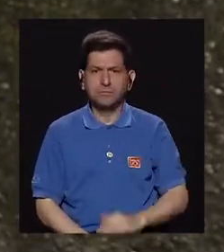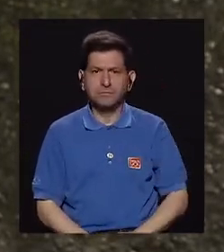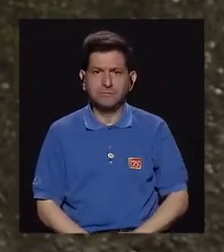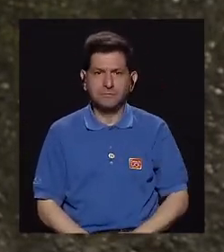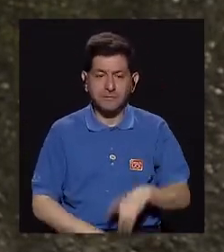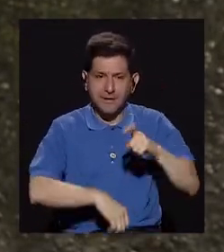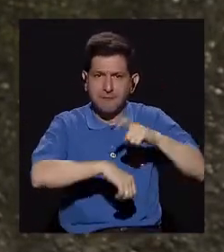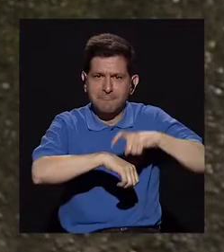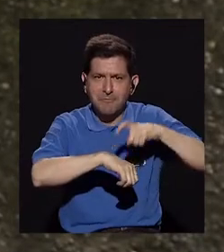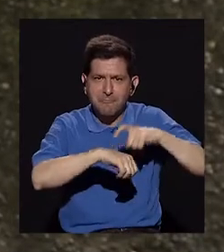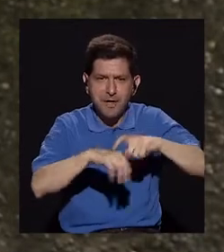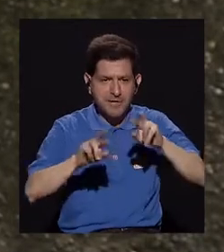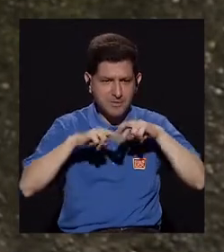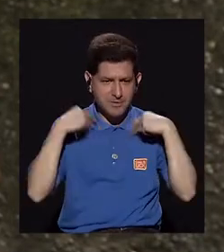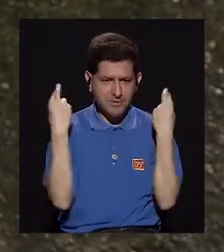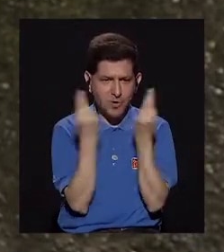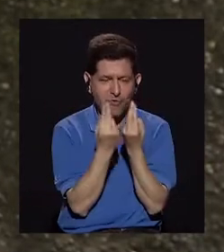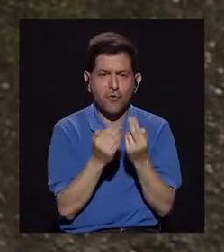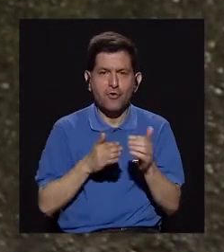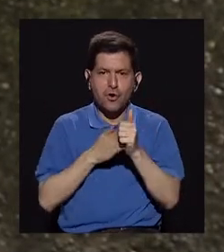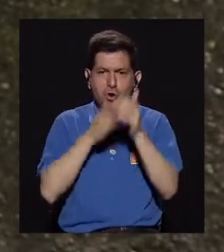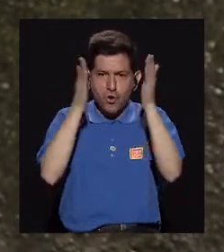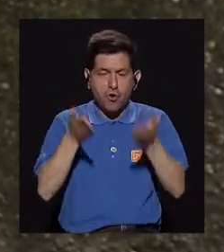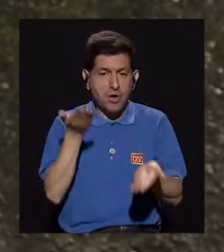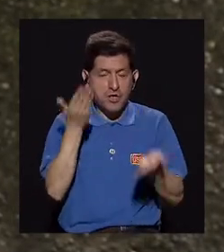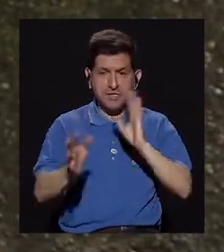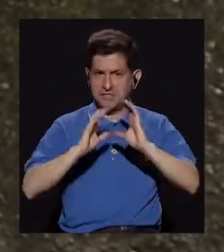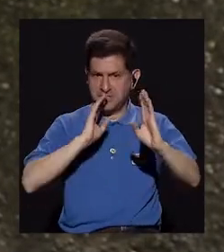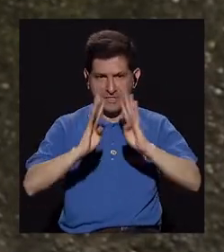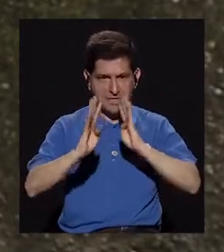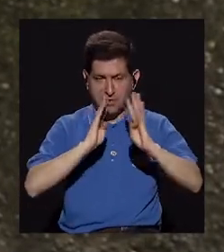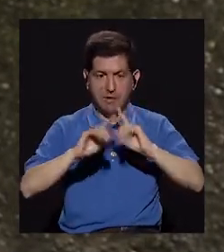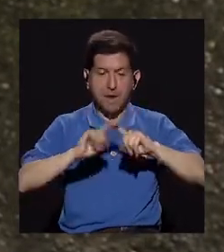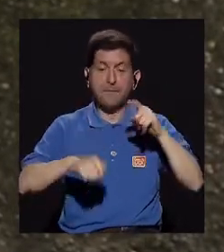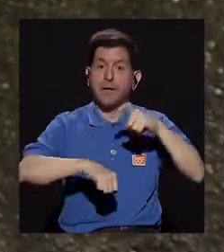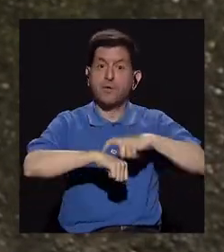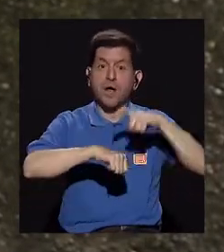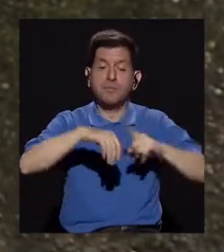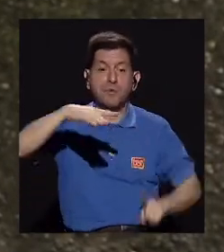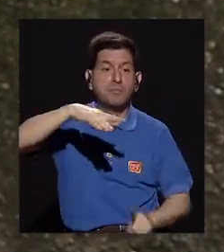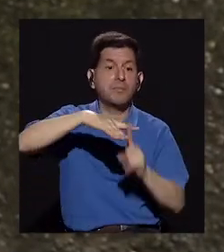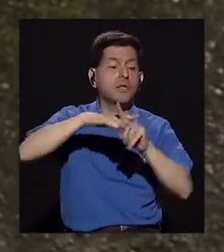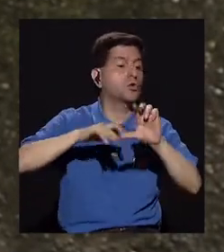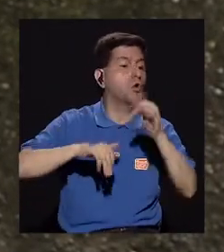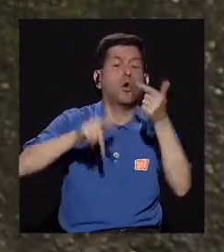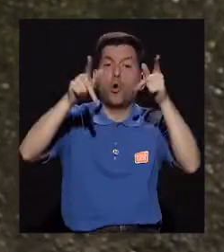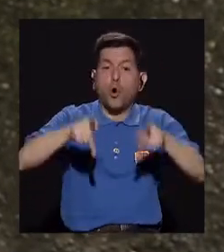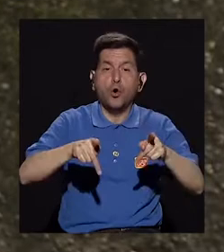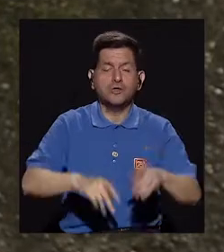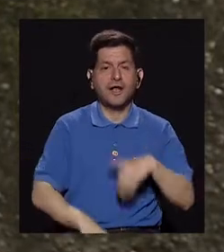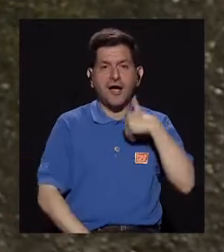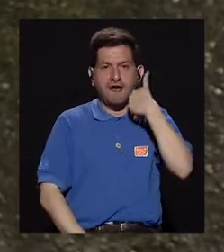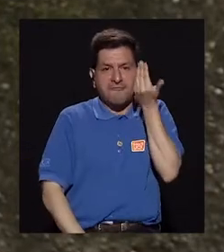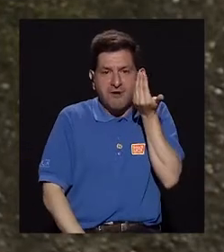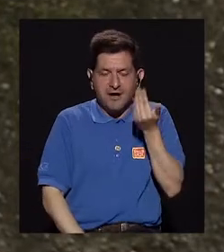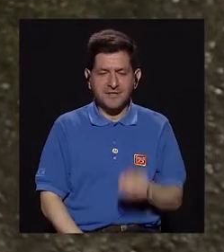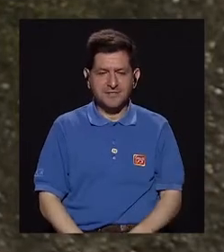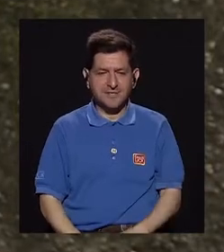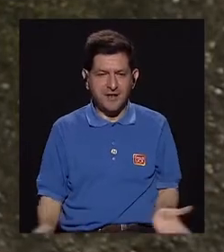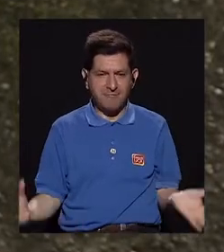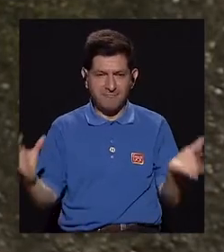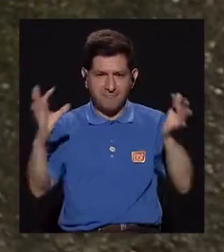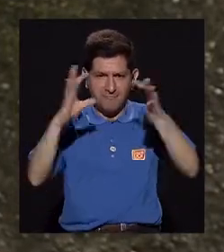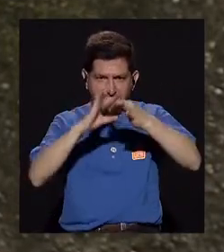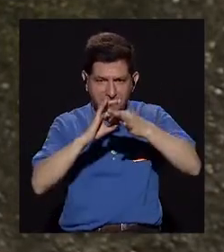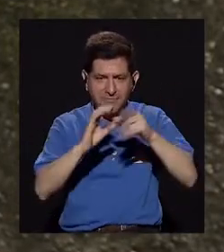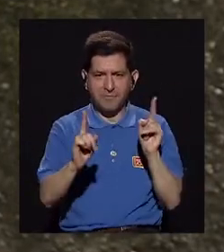Y entonces ahí tienes reunido de repente a líderes que no se llevan, y cuando la iniciativa viene de un tercero, es muy fácil canalizarlo